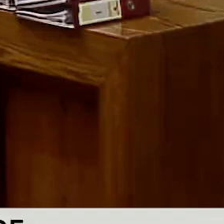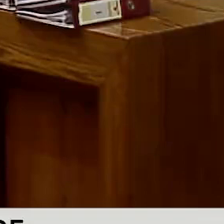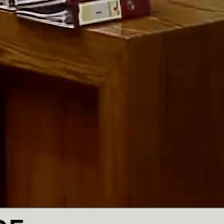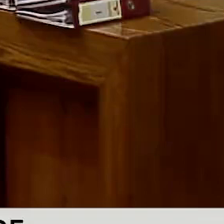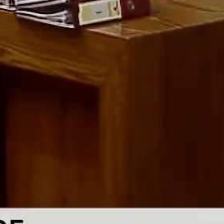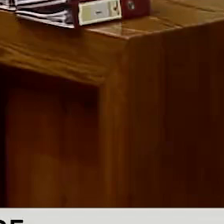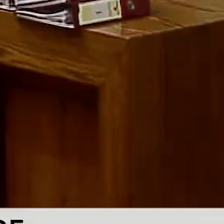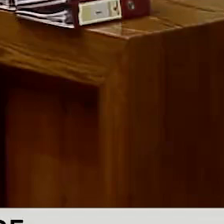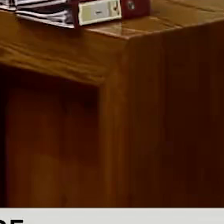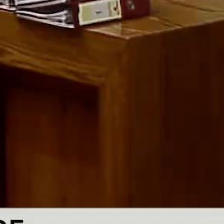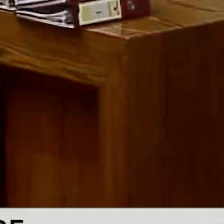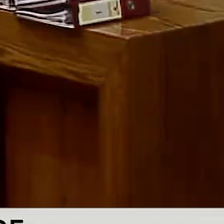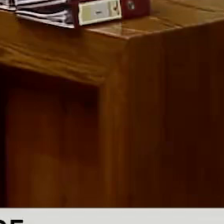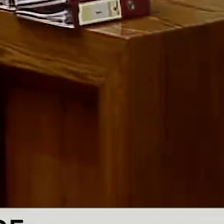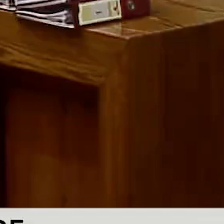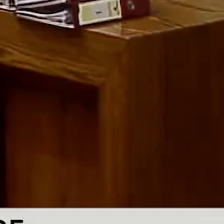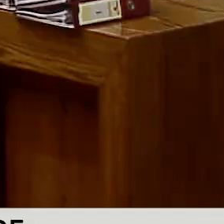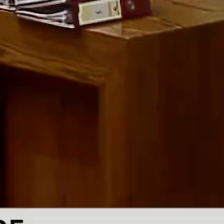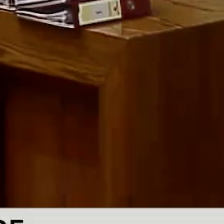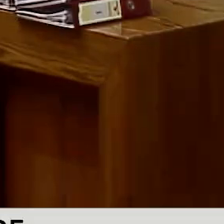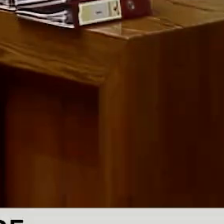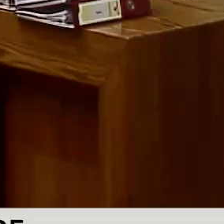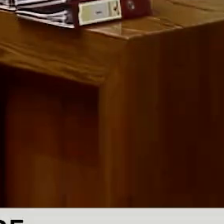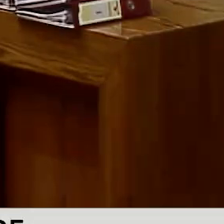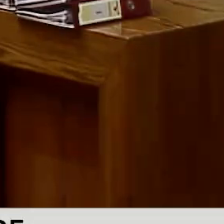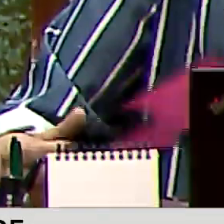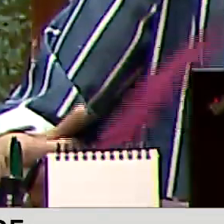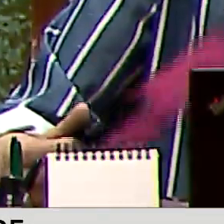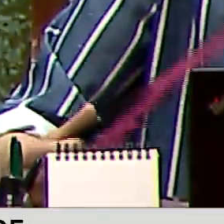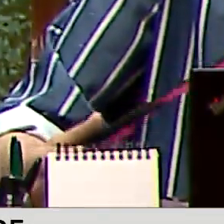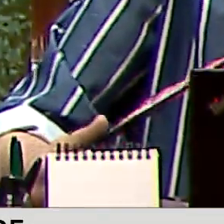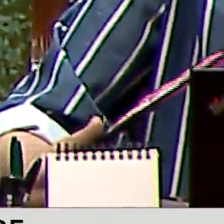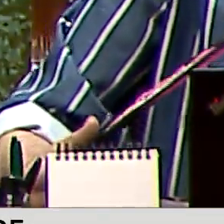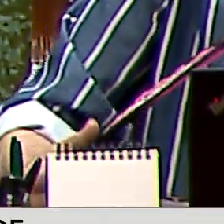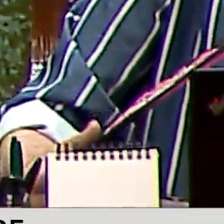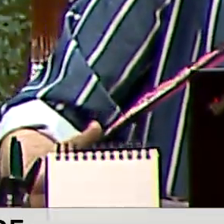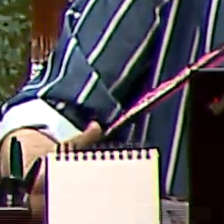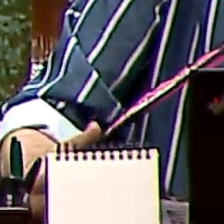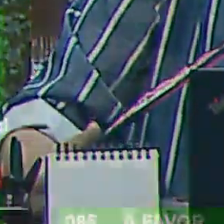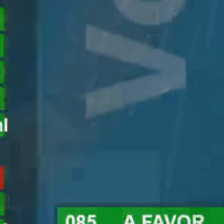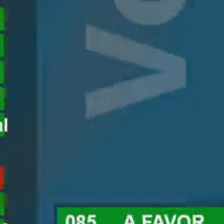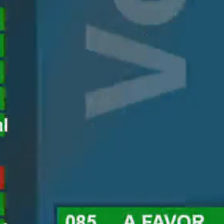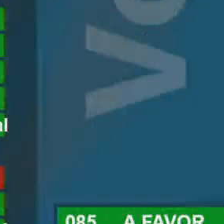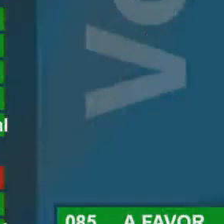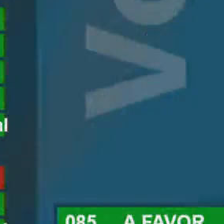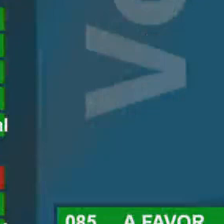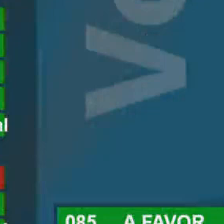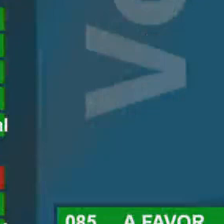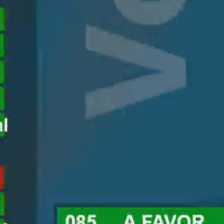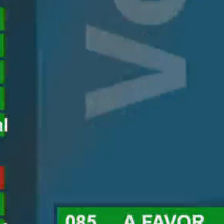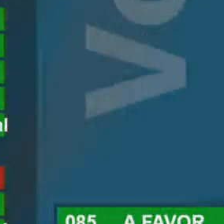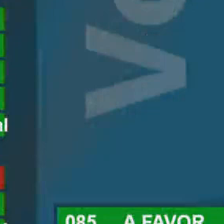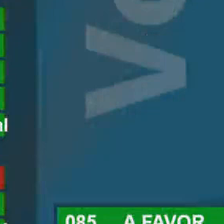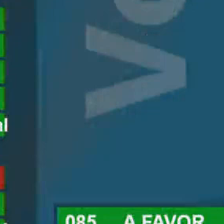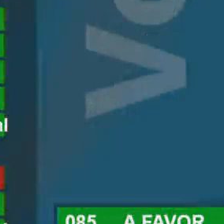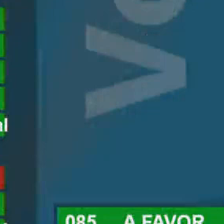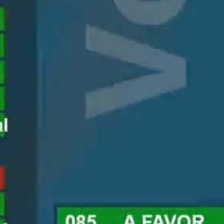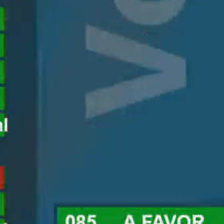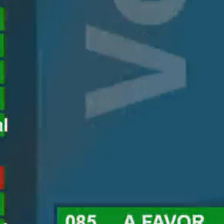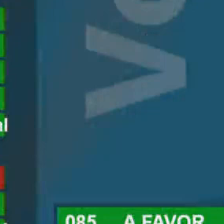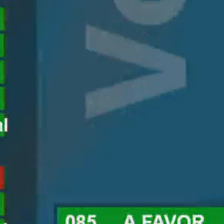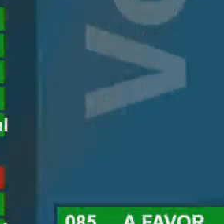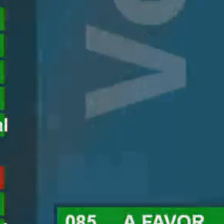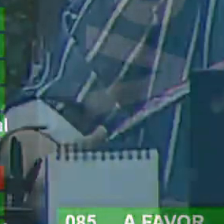diputado Rivas resultado de la votación por la afirmativa 85 votos sin cuent en contra una